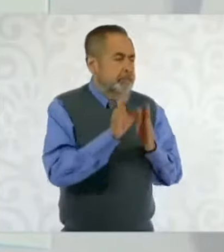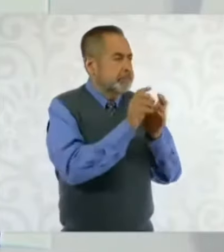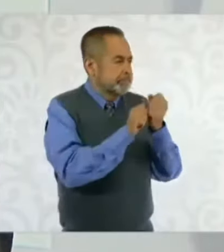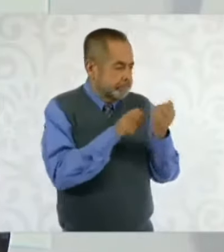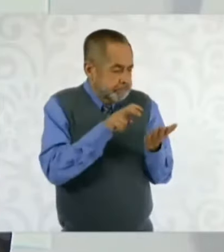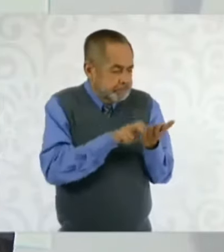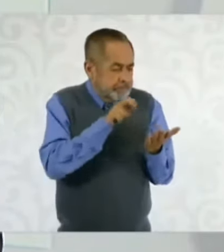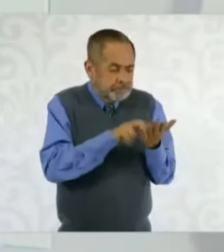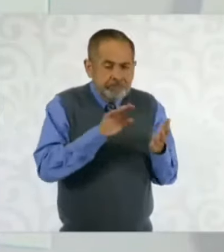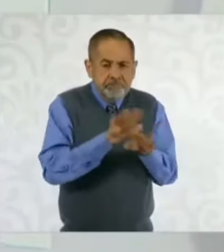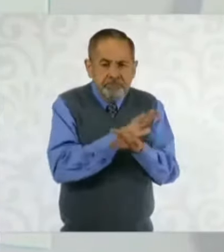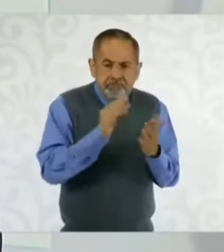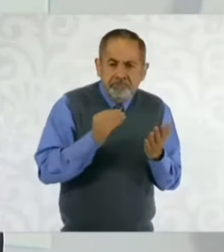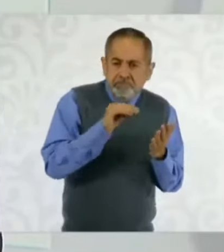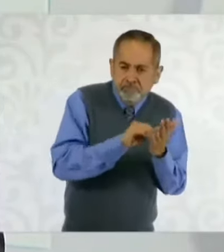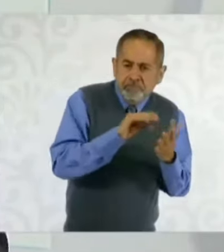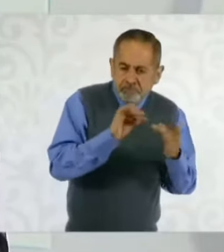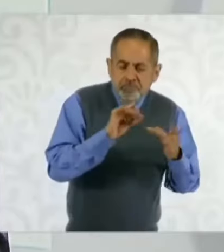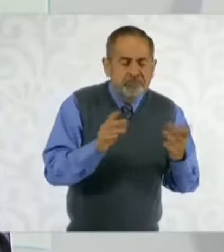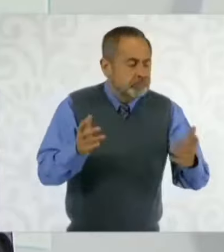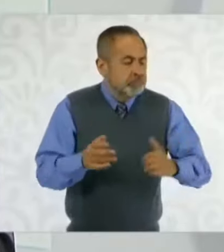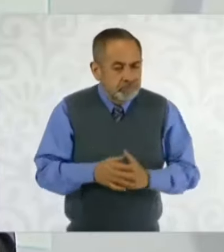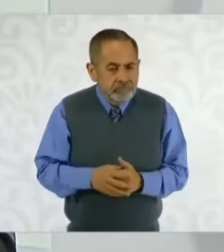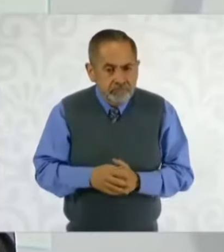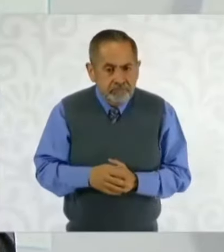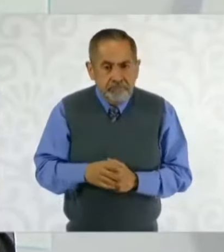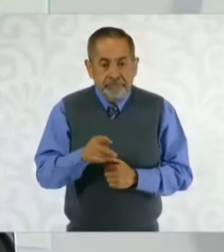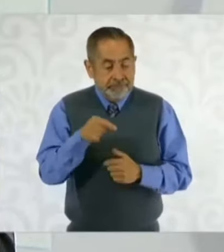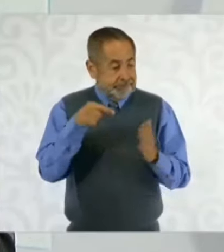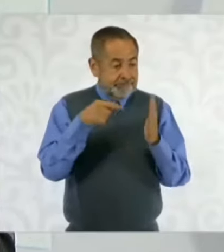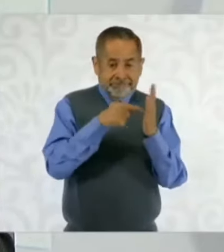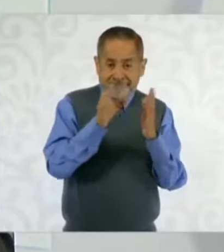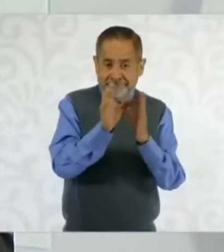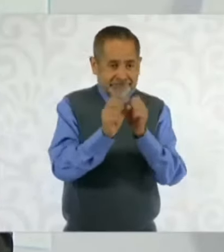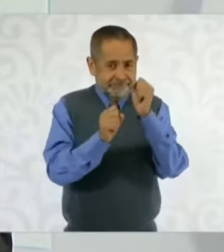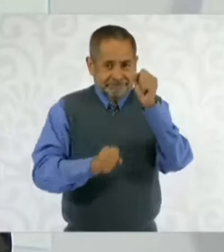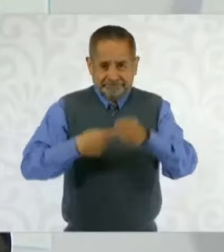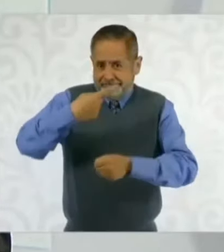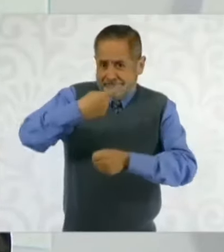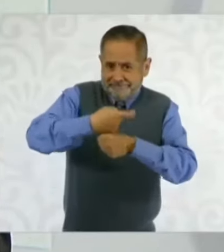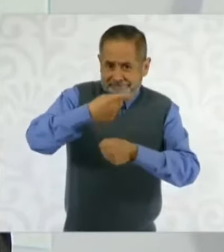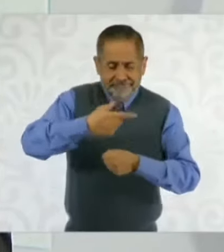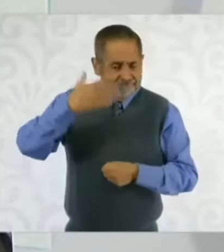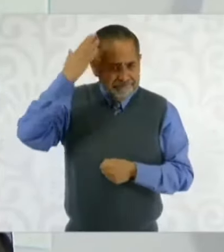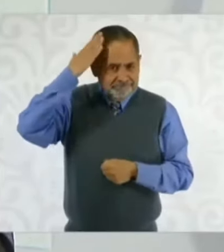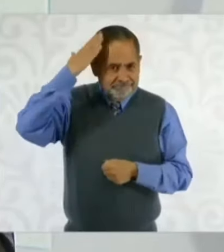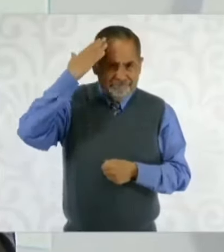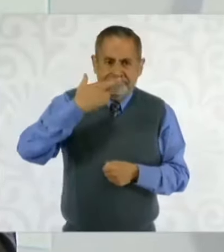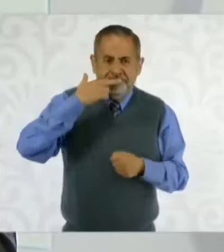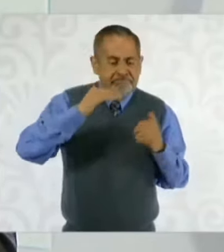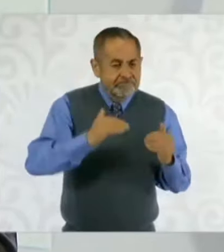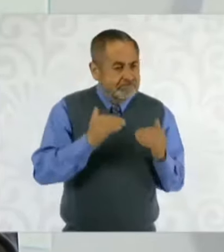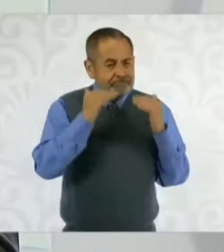país. Y esta idea de que la Constitución tiene supremacía, pero que debe admitir un mecanismo de